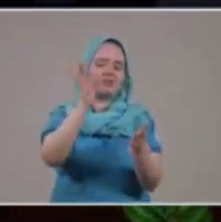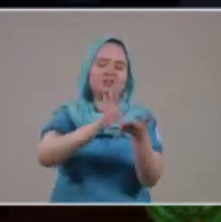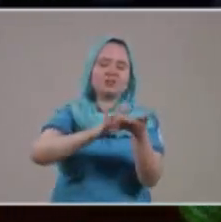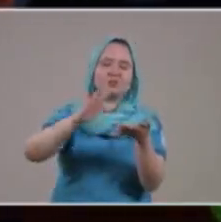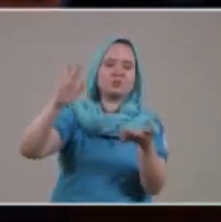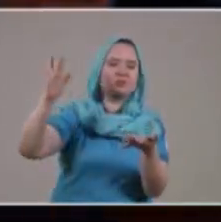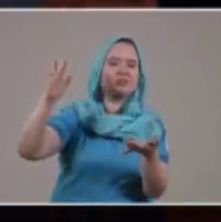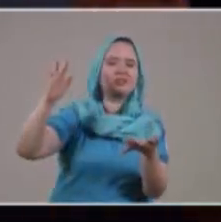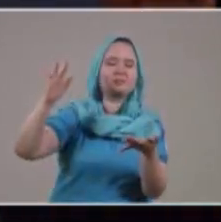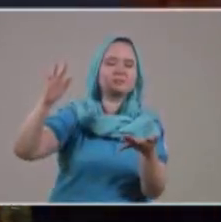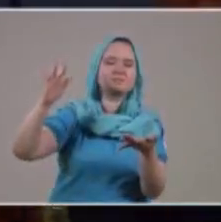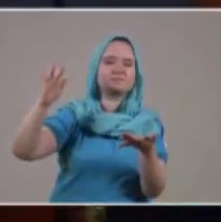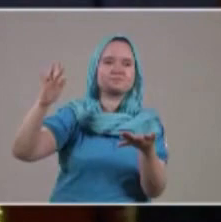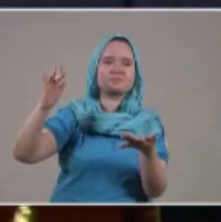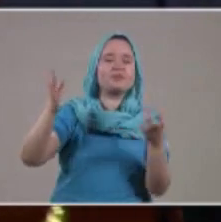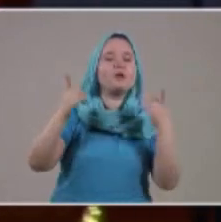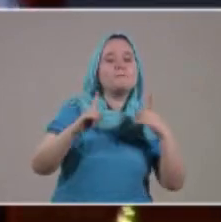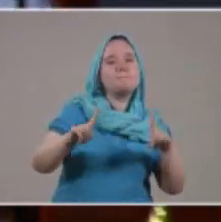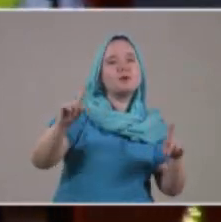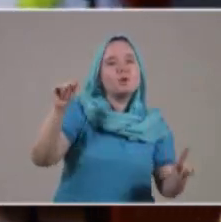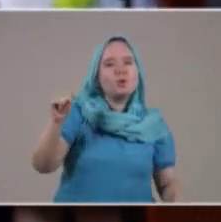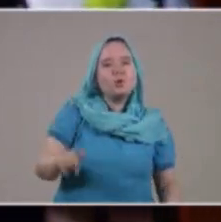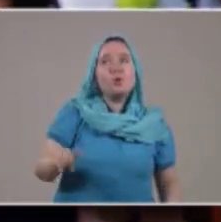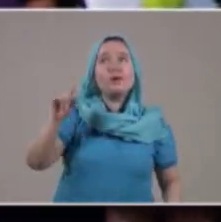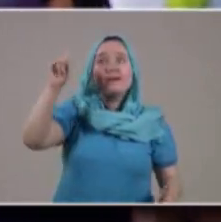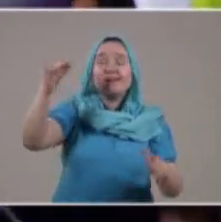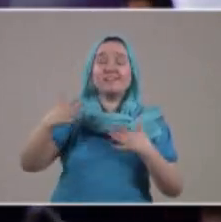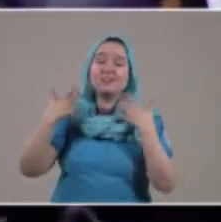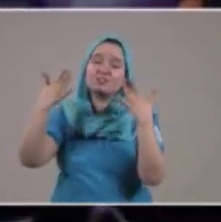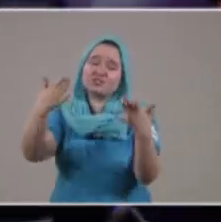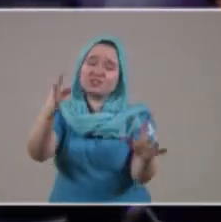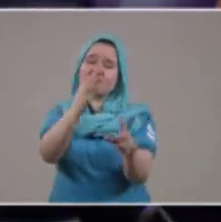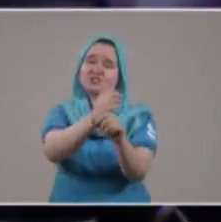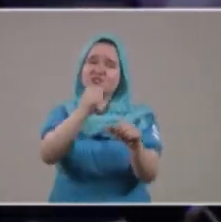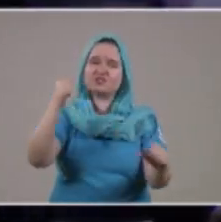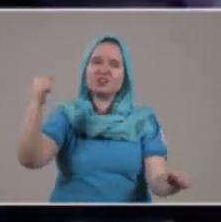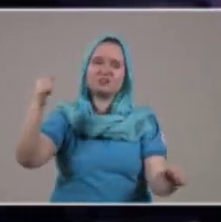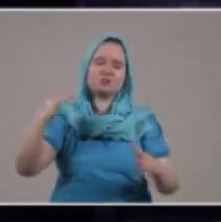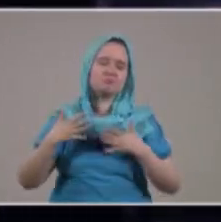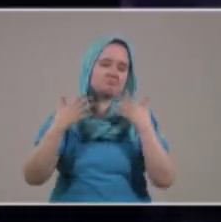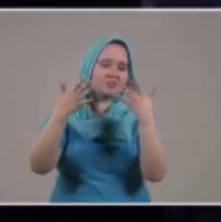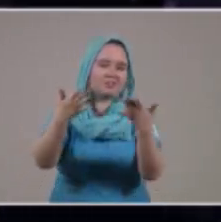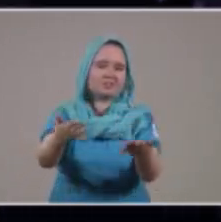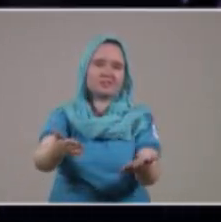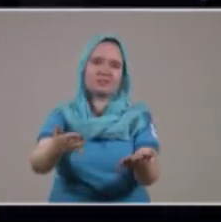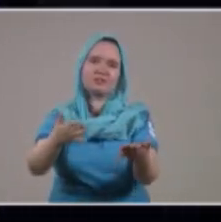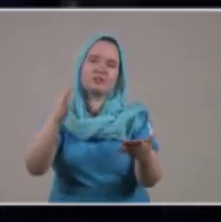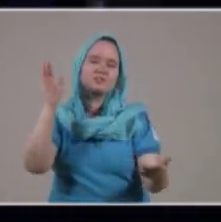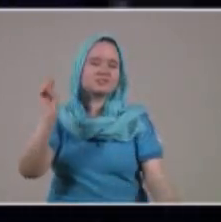misericordia. Pero ahí está Él extendiendo su cetro constantemente,